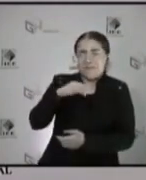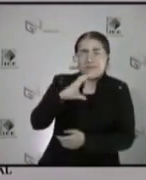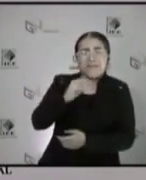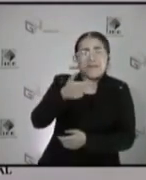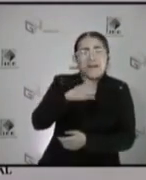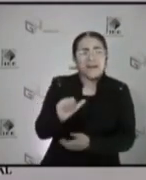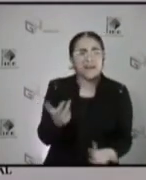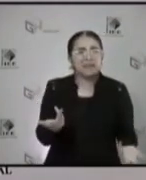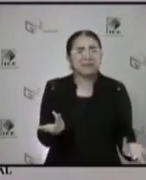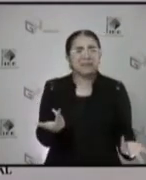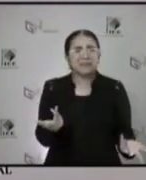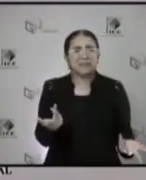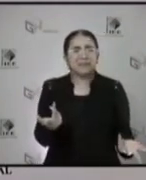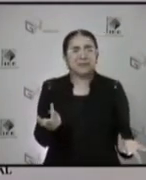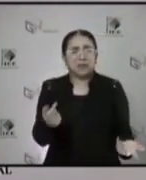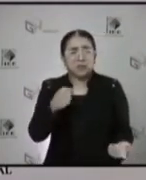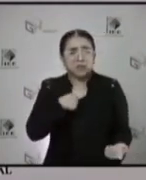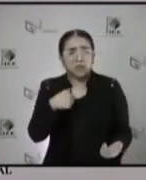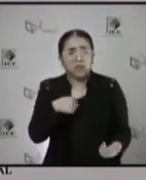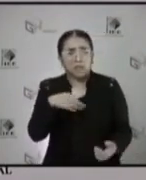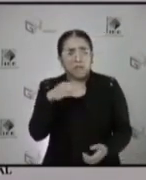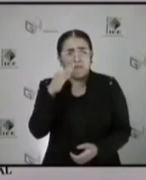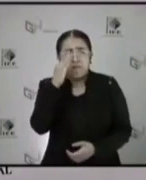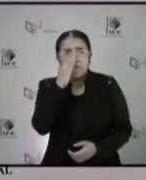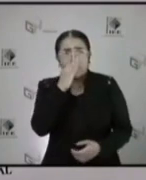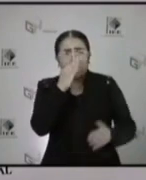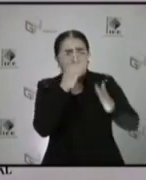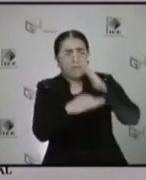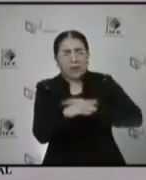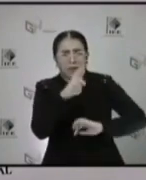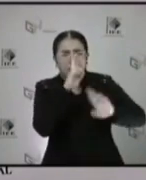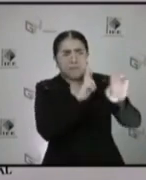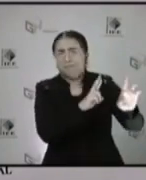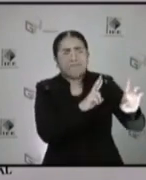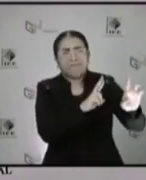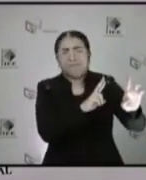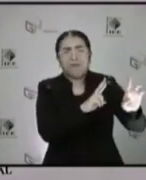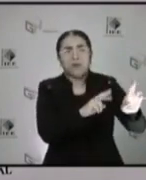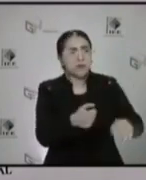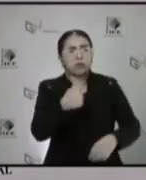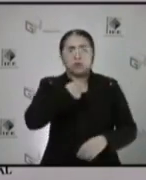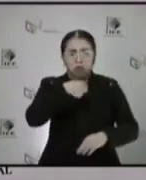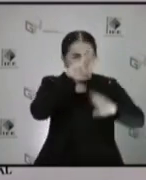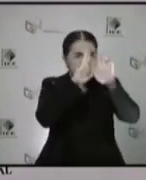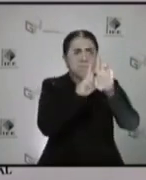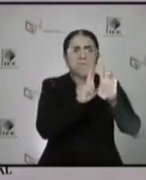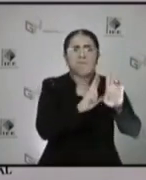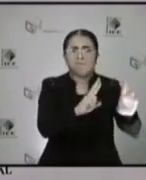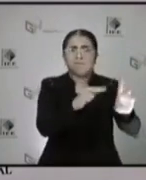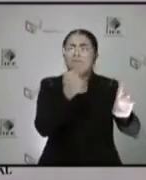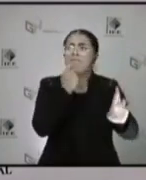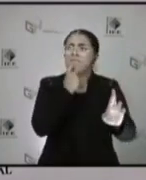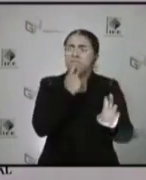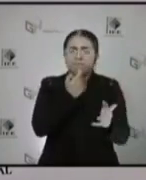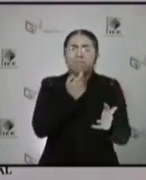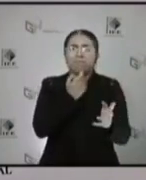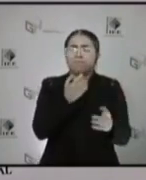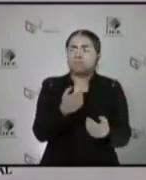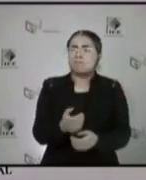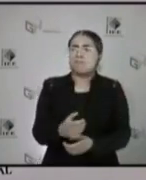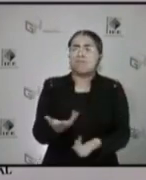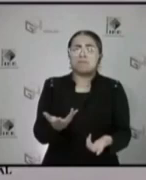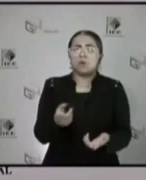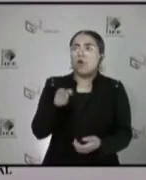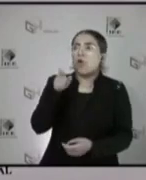faltó al respeto al presidente soy yo. Le tengo un gran respeto al presidente de la República y agradecimiento. Ustedes